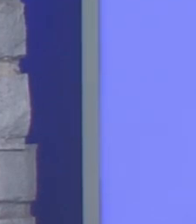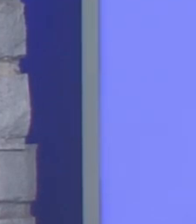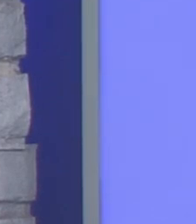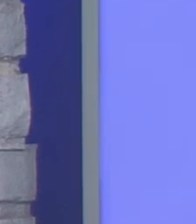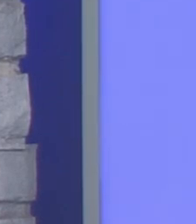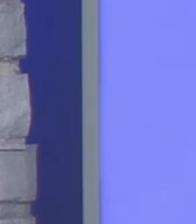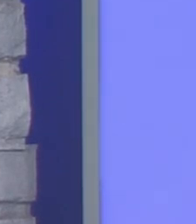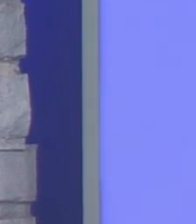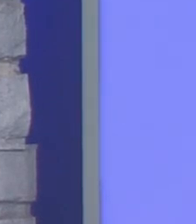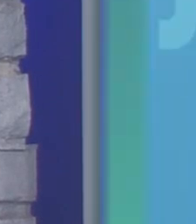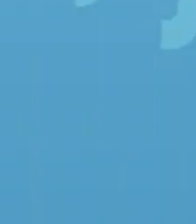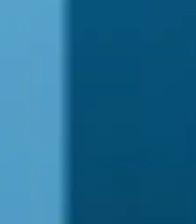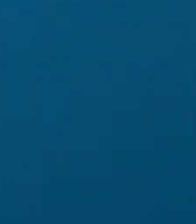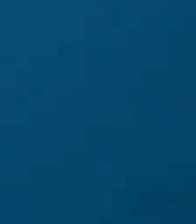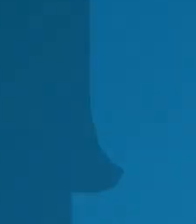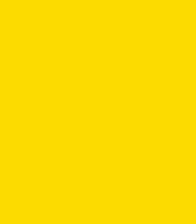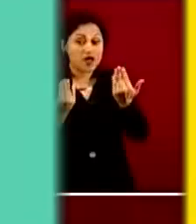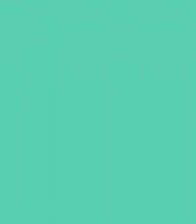Vamos a escuchar.